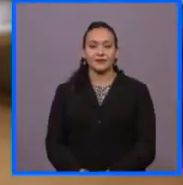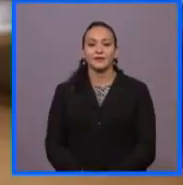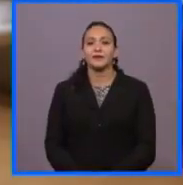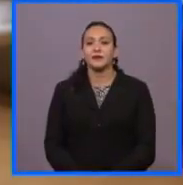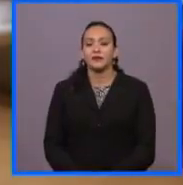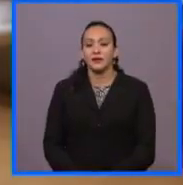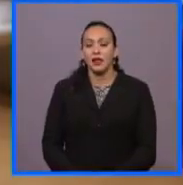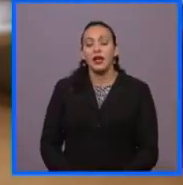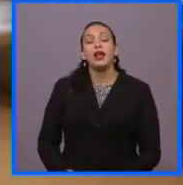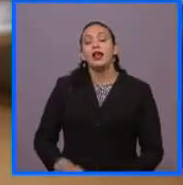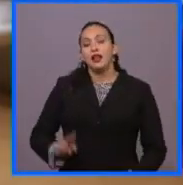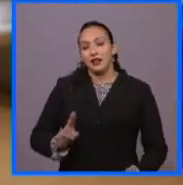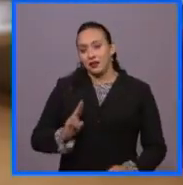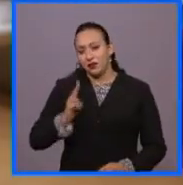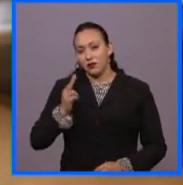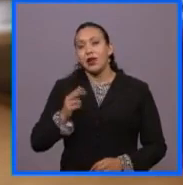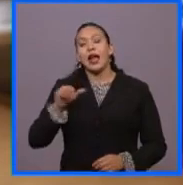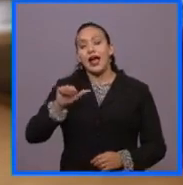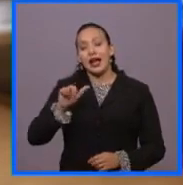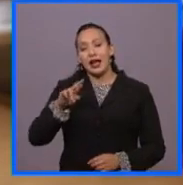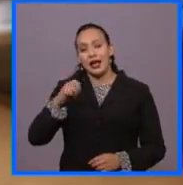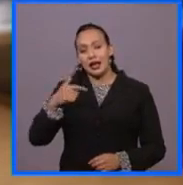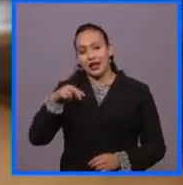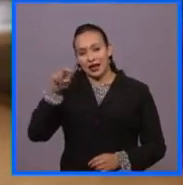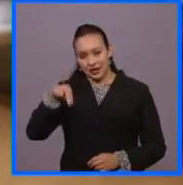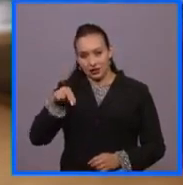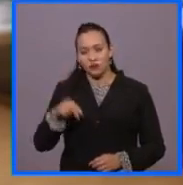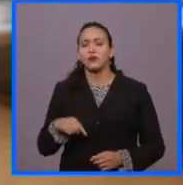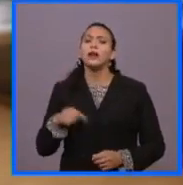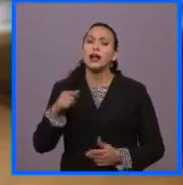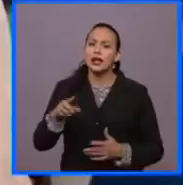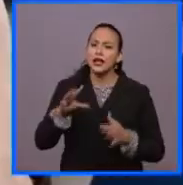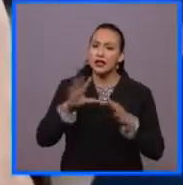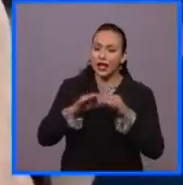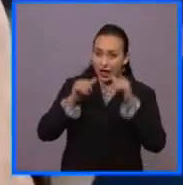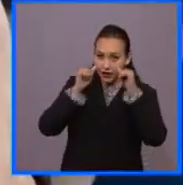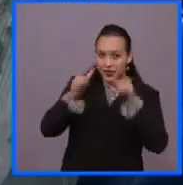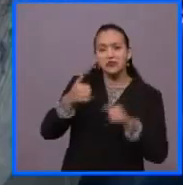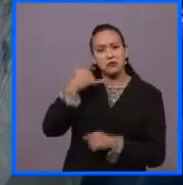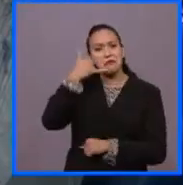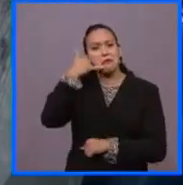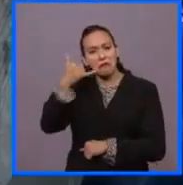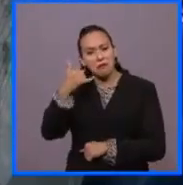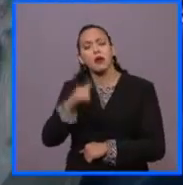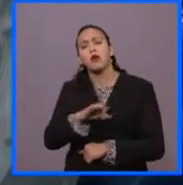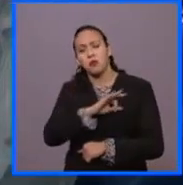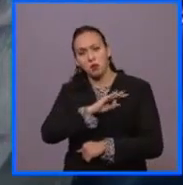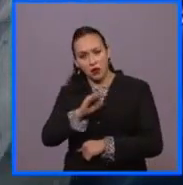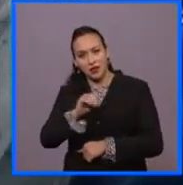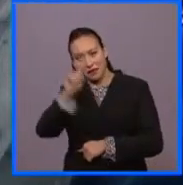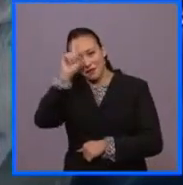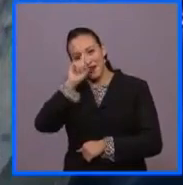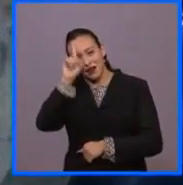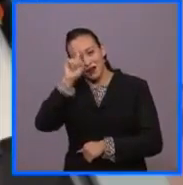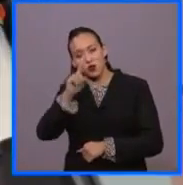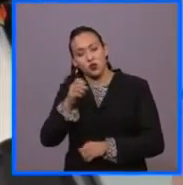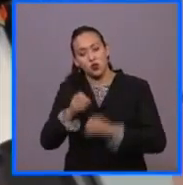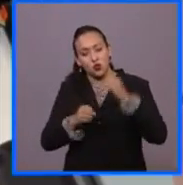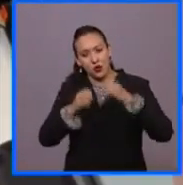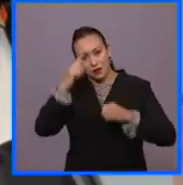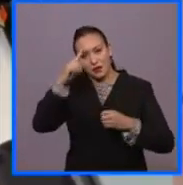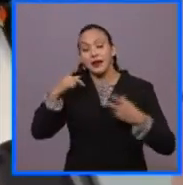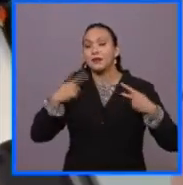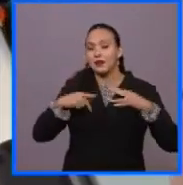La Facultad de Estudios Superiores Aragón puso en marcha el Centro de Atención Telefónica de Orientación Jurídica para